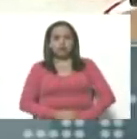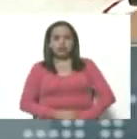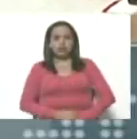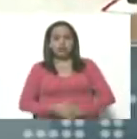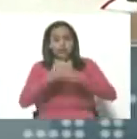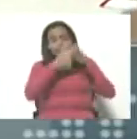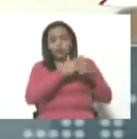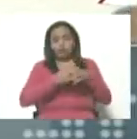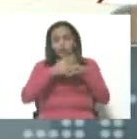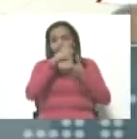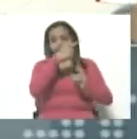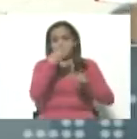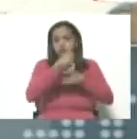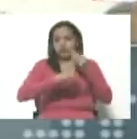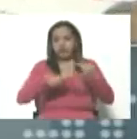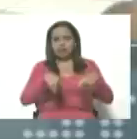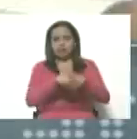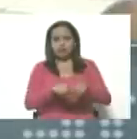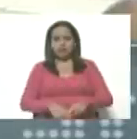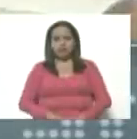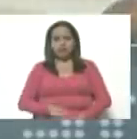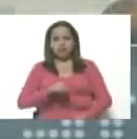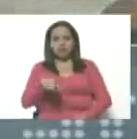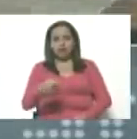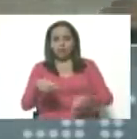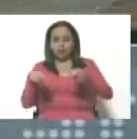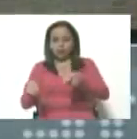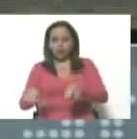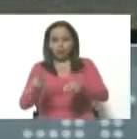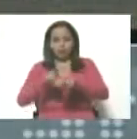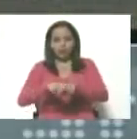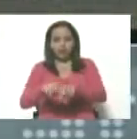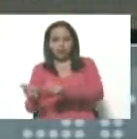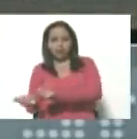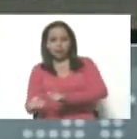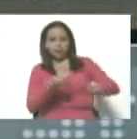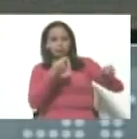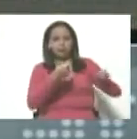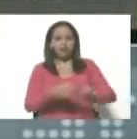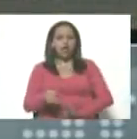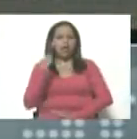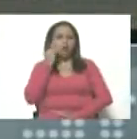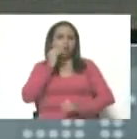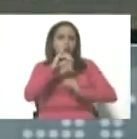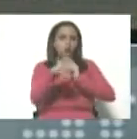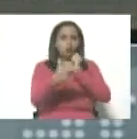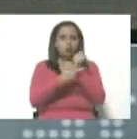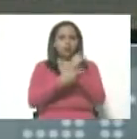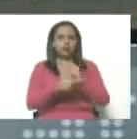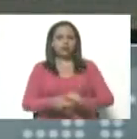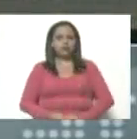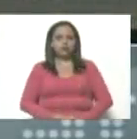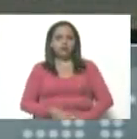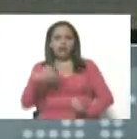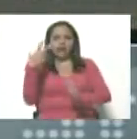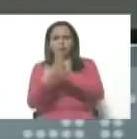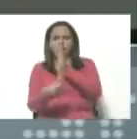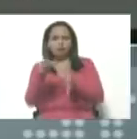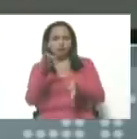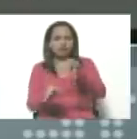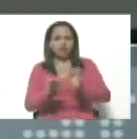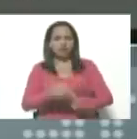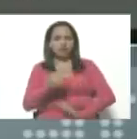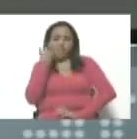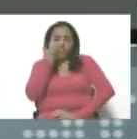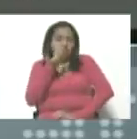así. Le saca la silla al bobolongo, al pitiyanqui, al prófugo de la justicia.